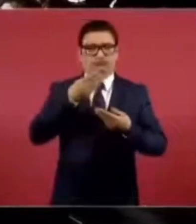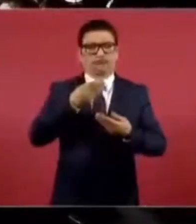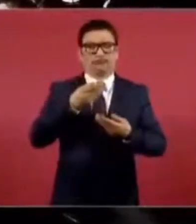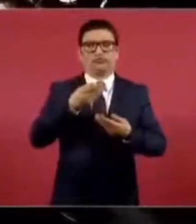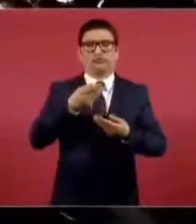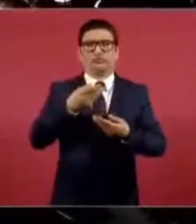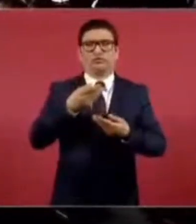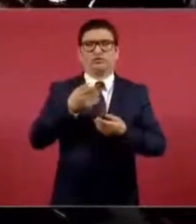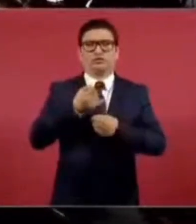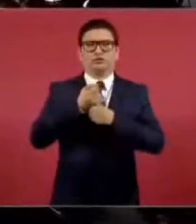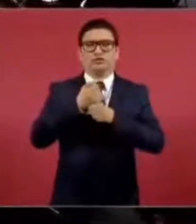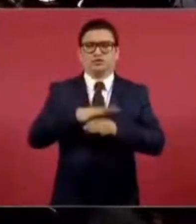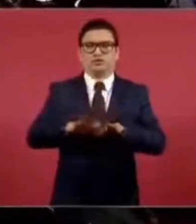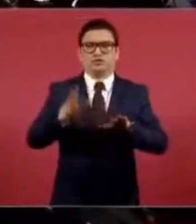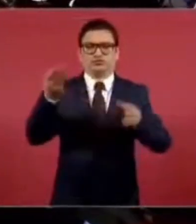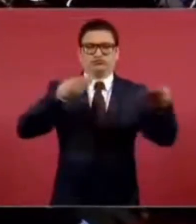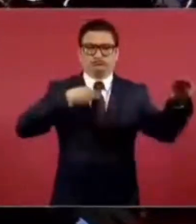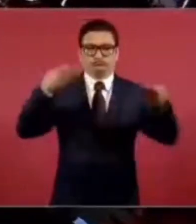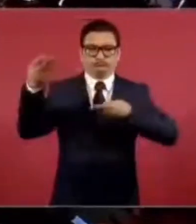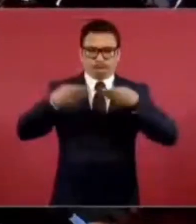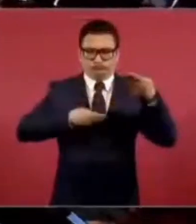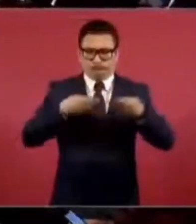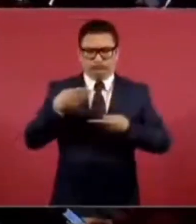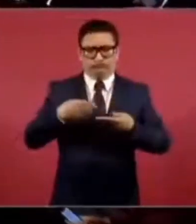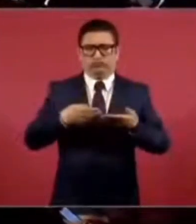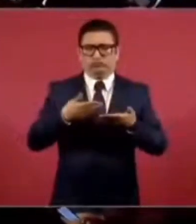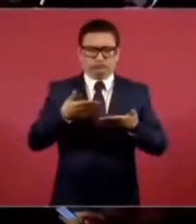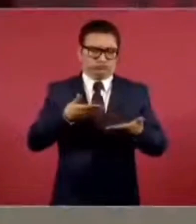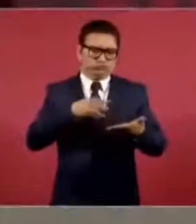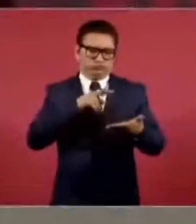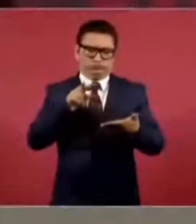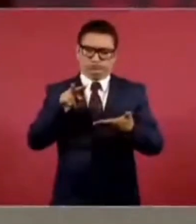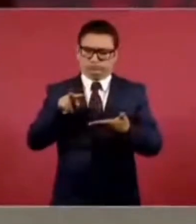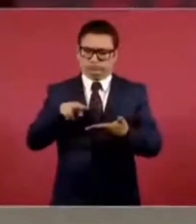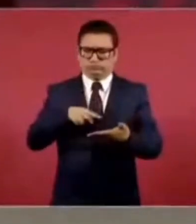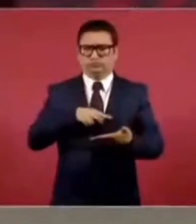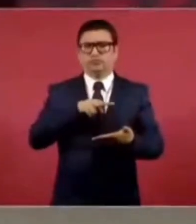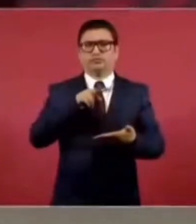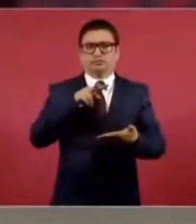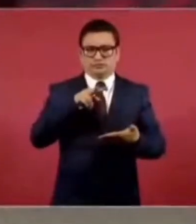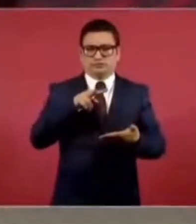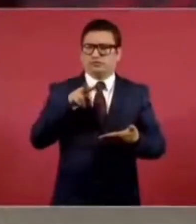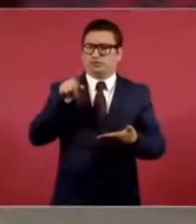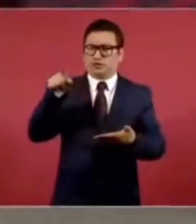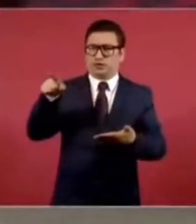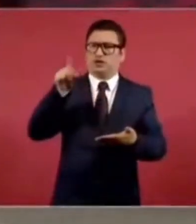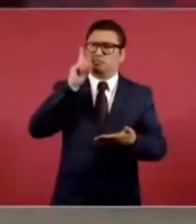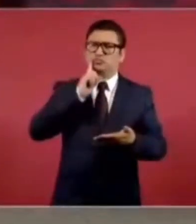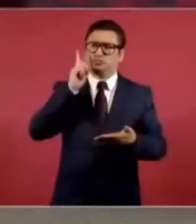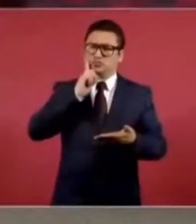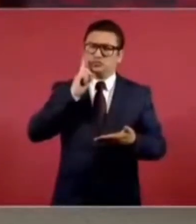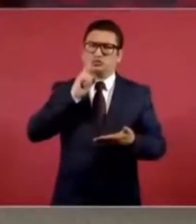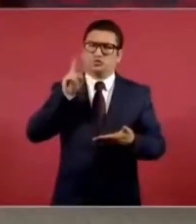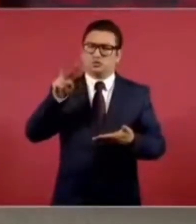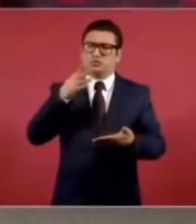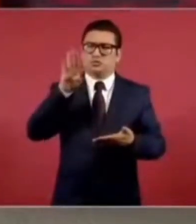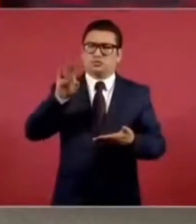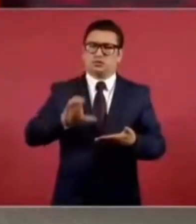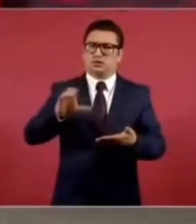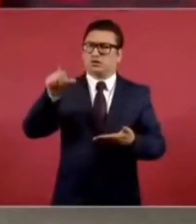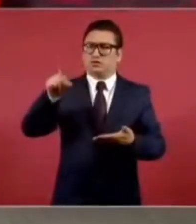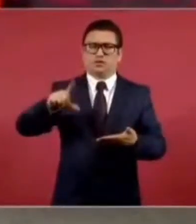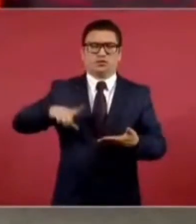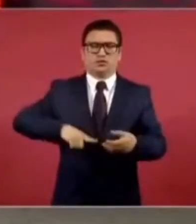de todos lados y veo que ella está bien bien calificada